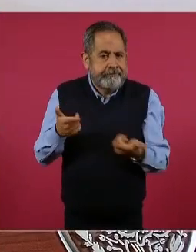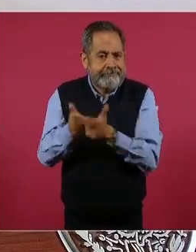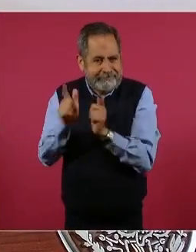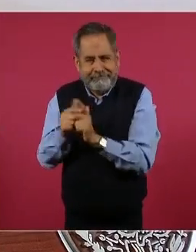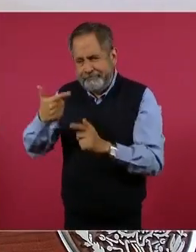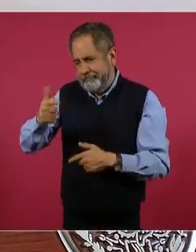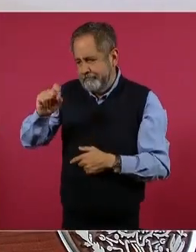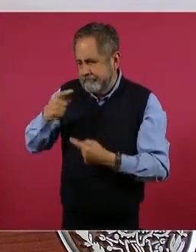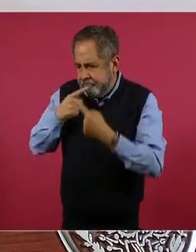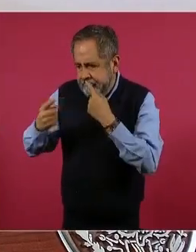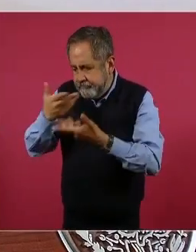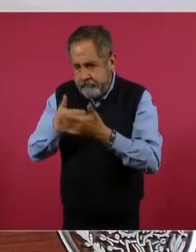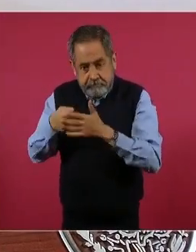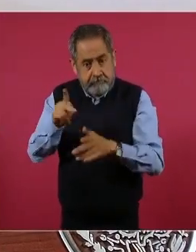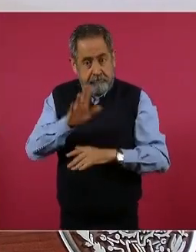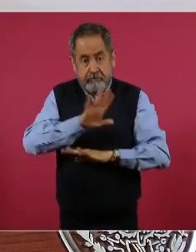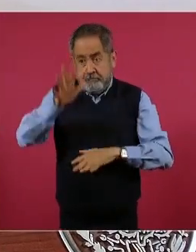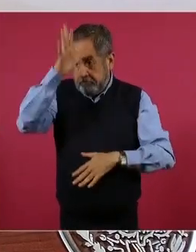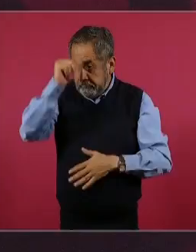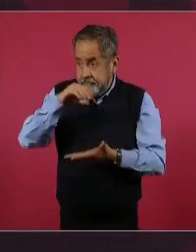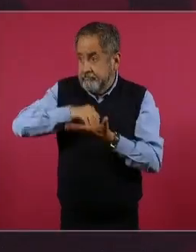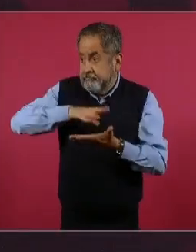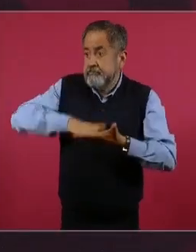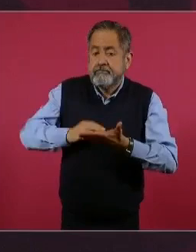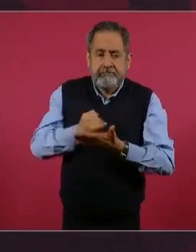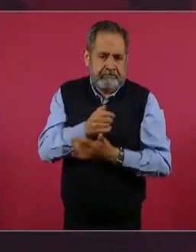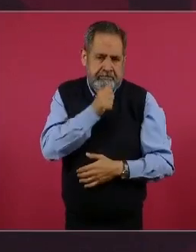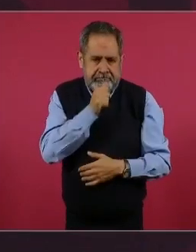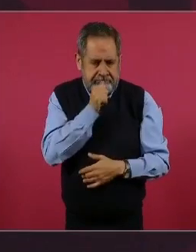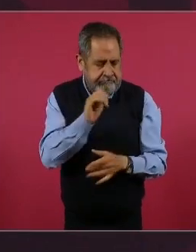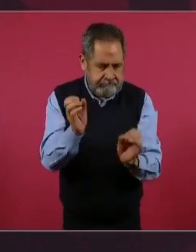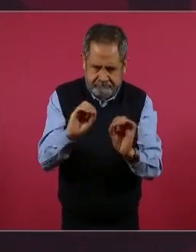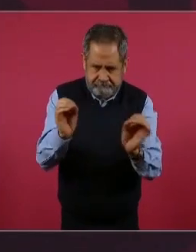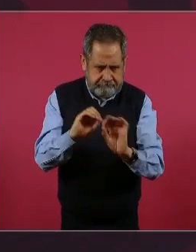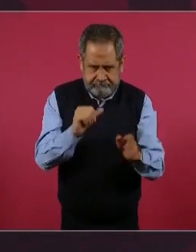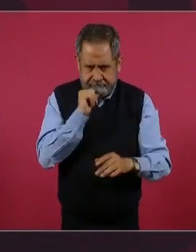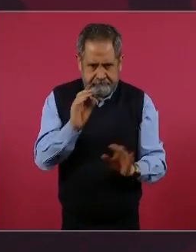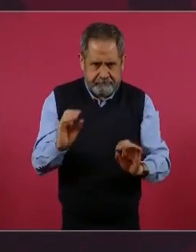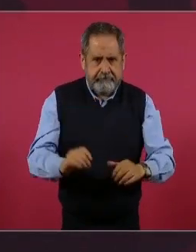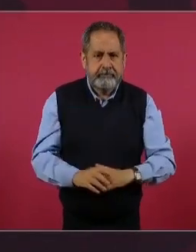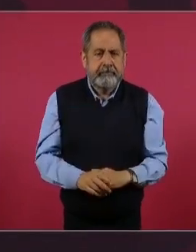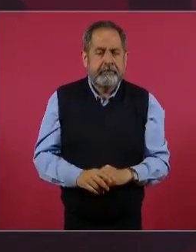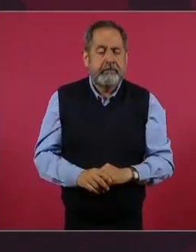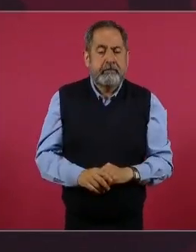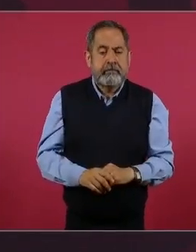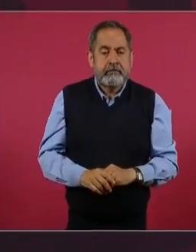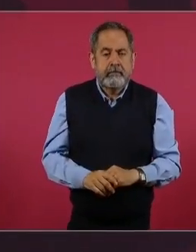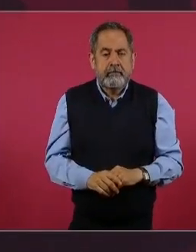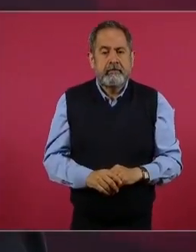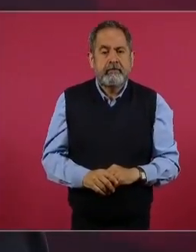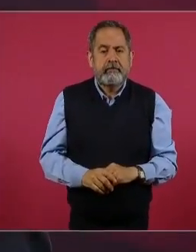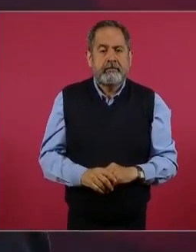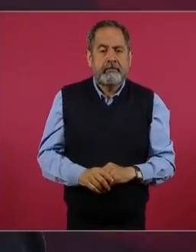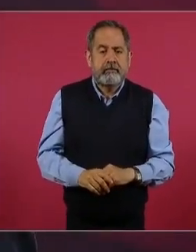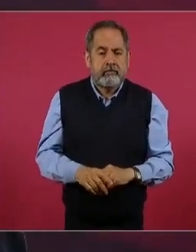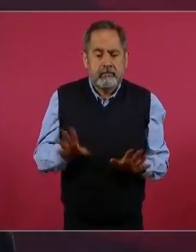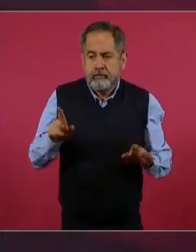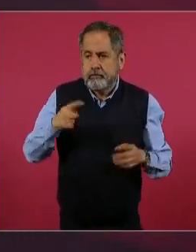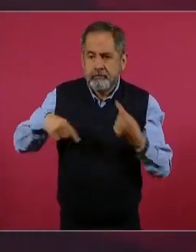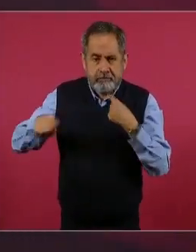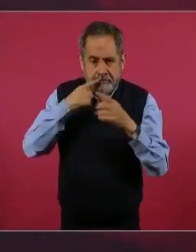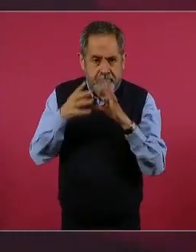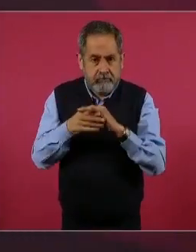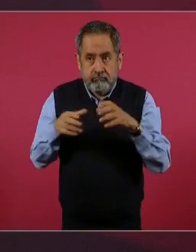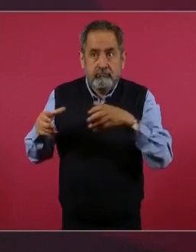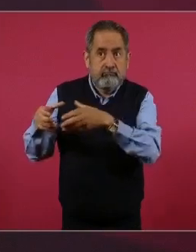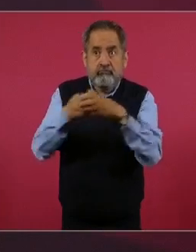pero no se ha llegado todavía a un acuerdo. Tiene que tomarse